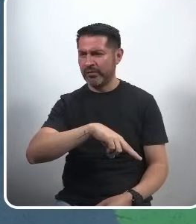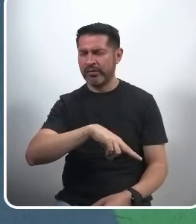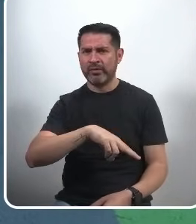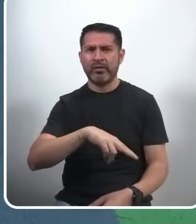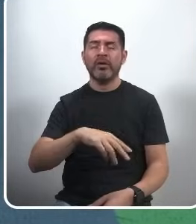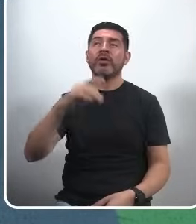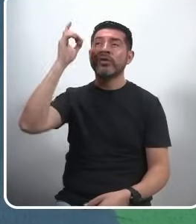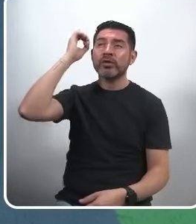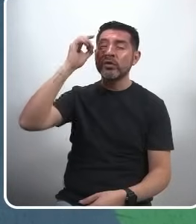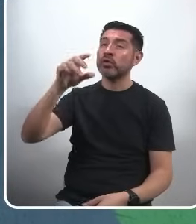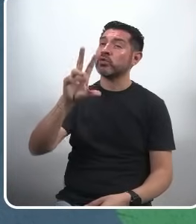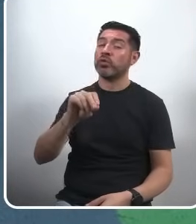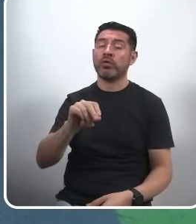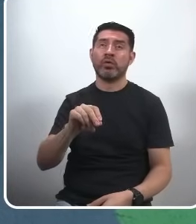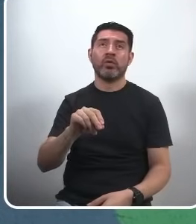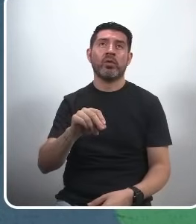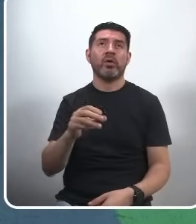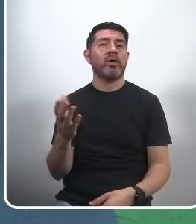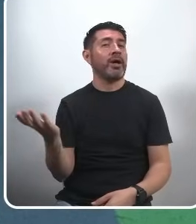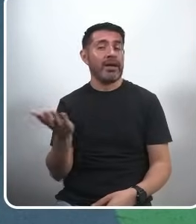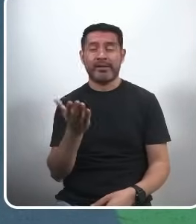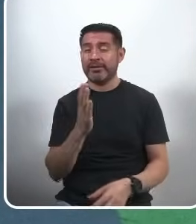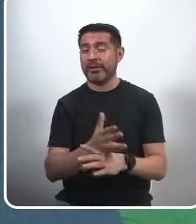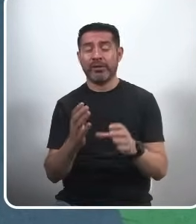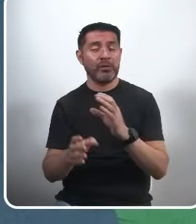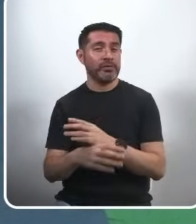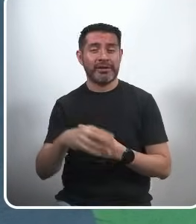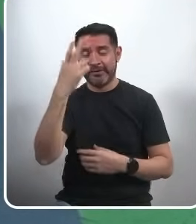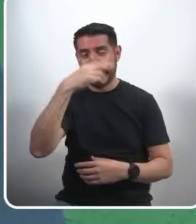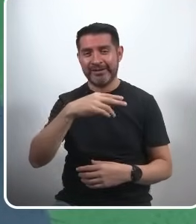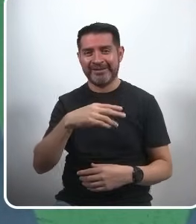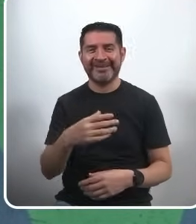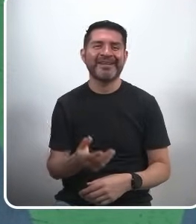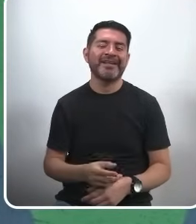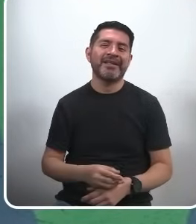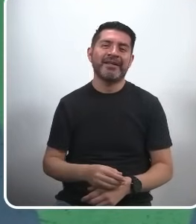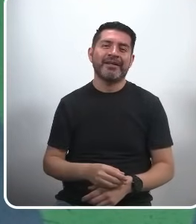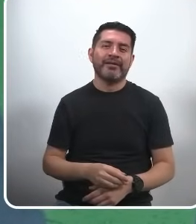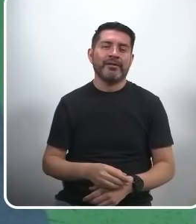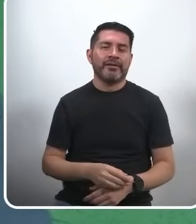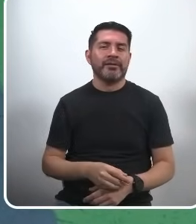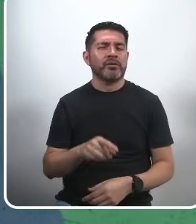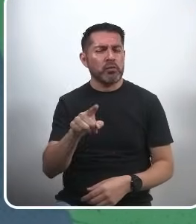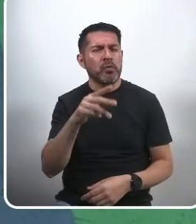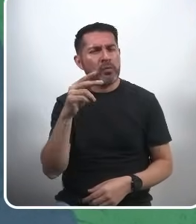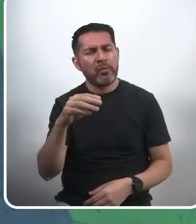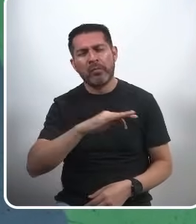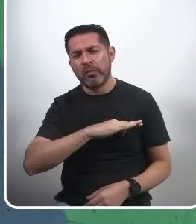Yo sé que no quieren decir, no pasó, yo sí conozco dos, tres feos, ¿verdad? Mira.